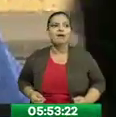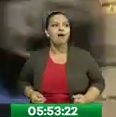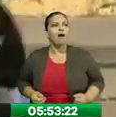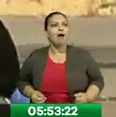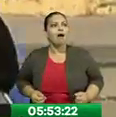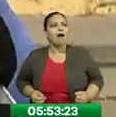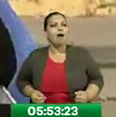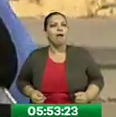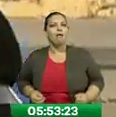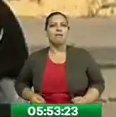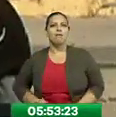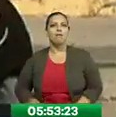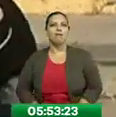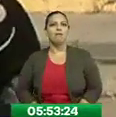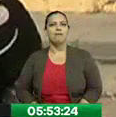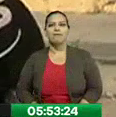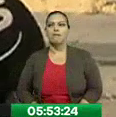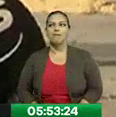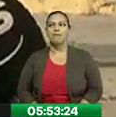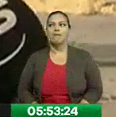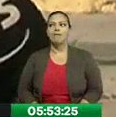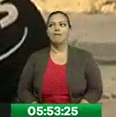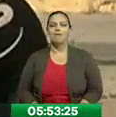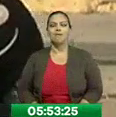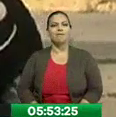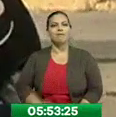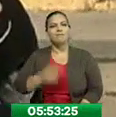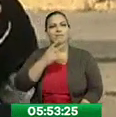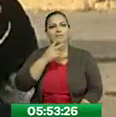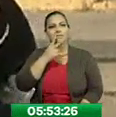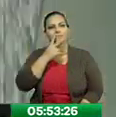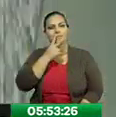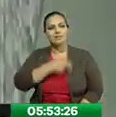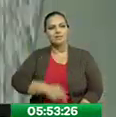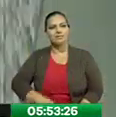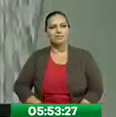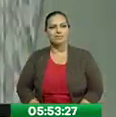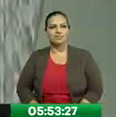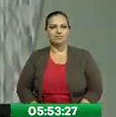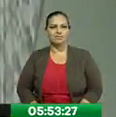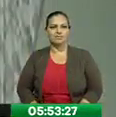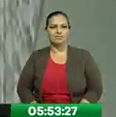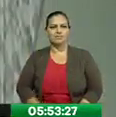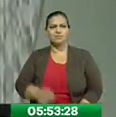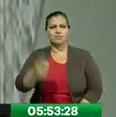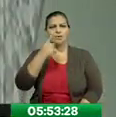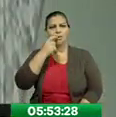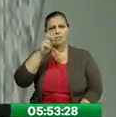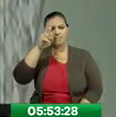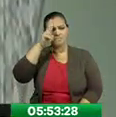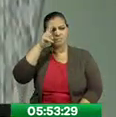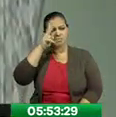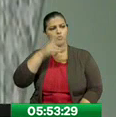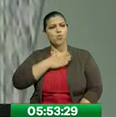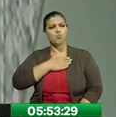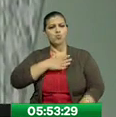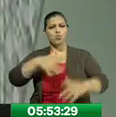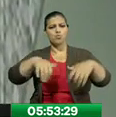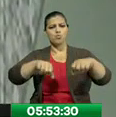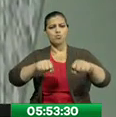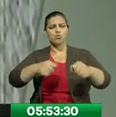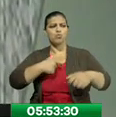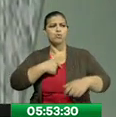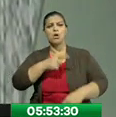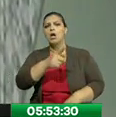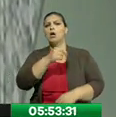mentira. Mentira, pues. Si el señor siquiera no había nadie en la casa, la familia no estaban ahí. Yo pasaba, yo fui que vi la bulla ahí, pero ya me fui para allá.